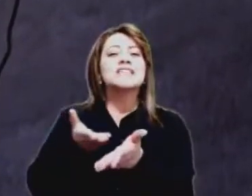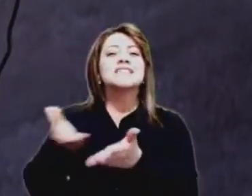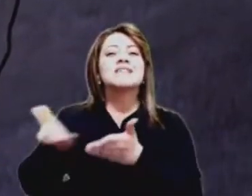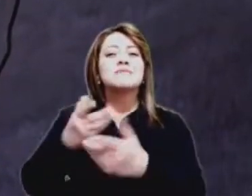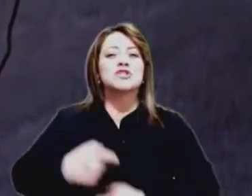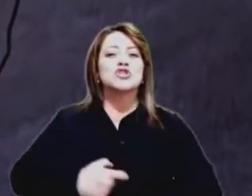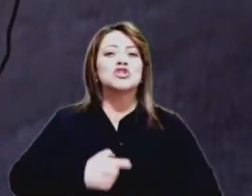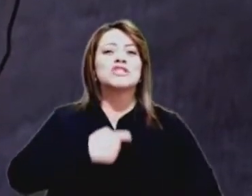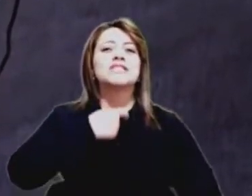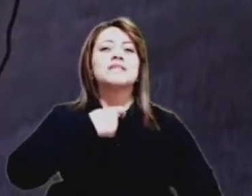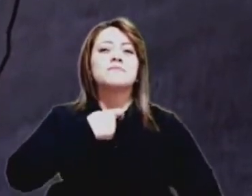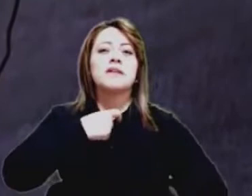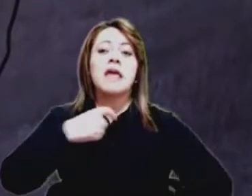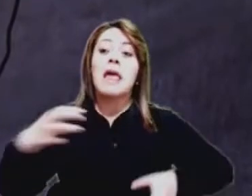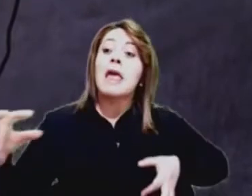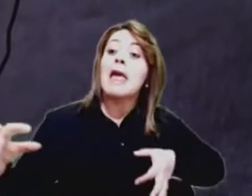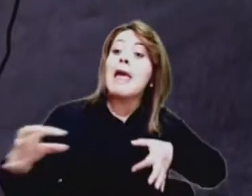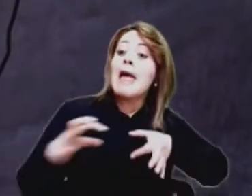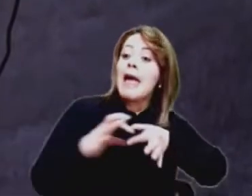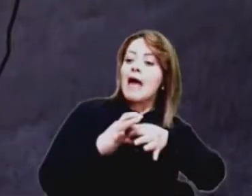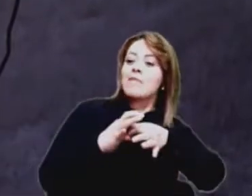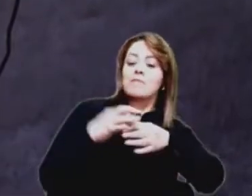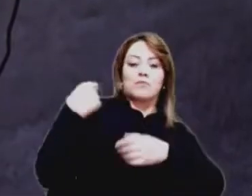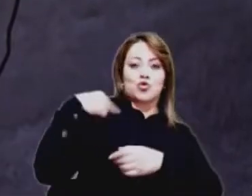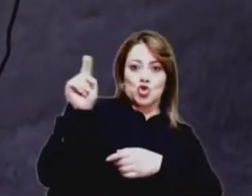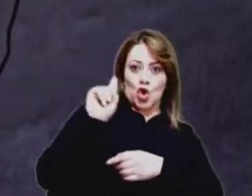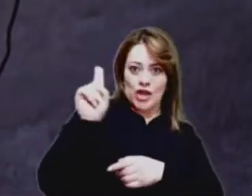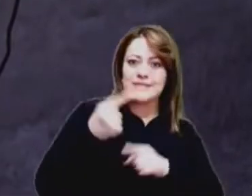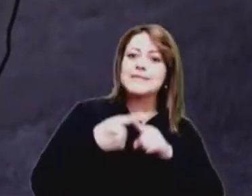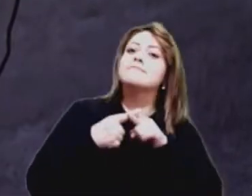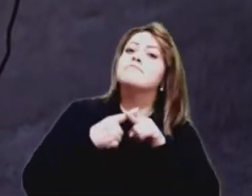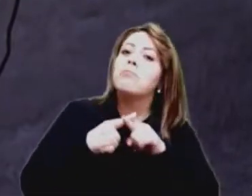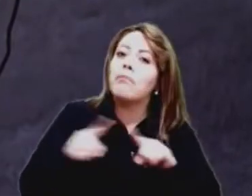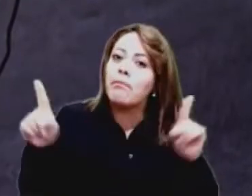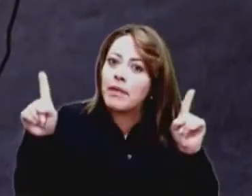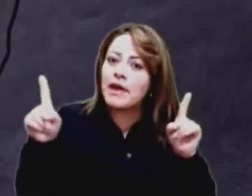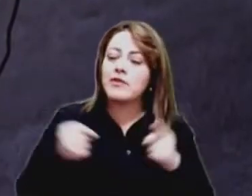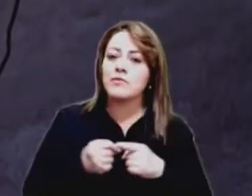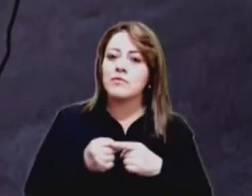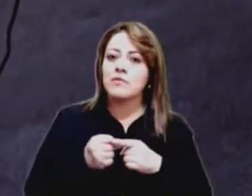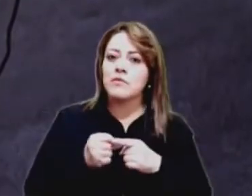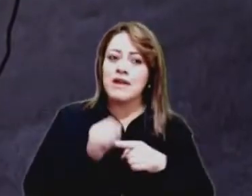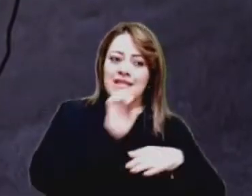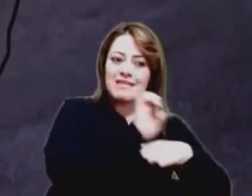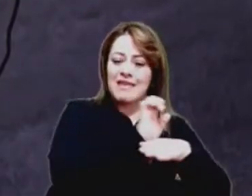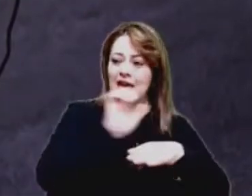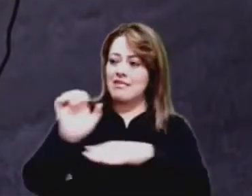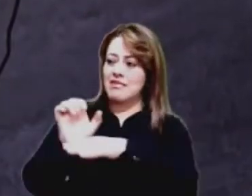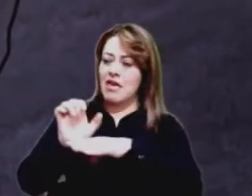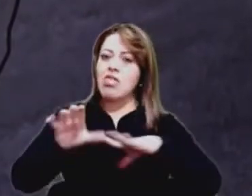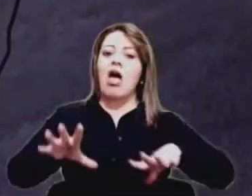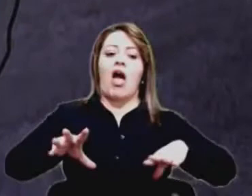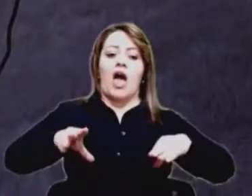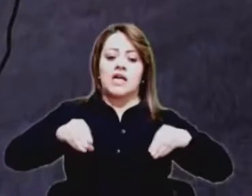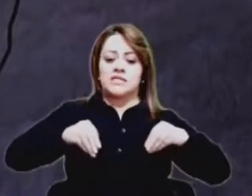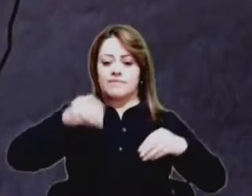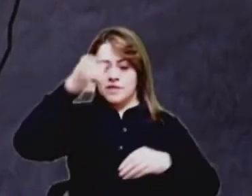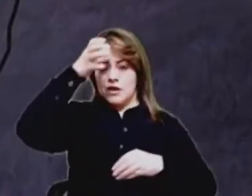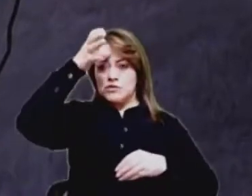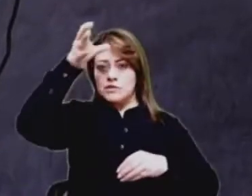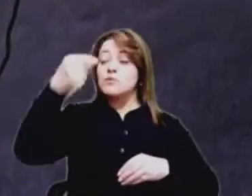son vinculantes pero aún así las partes acogen el concepto existen consecuencias legales